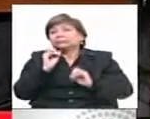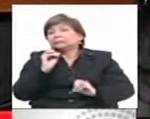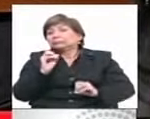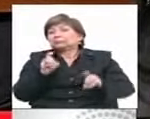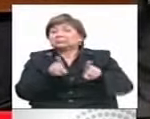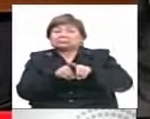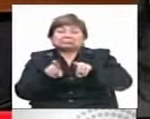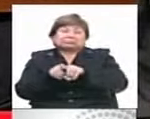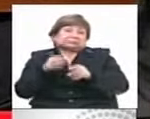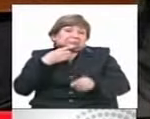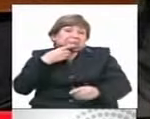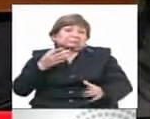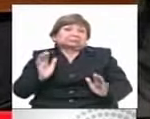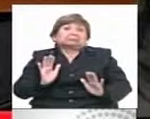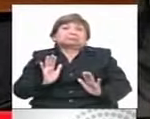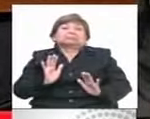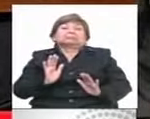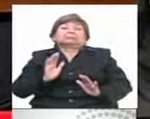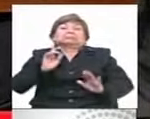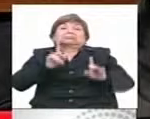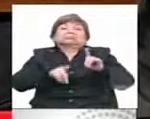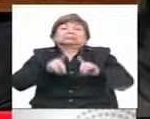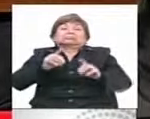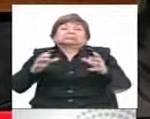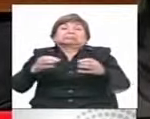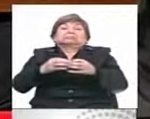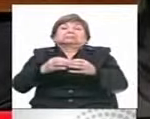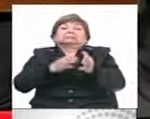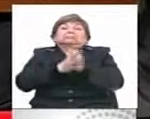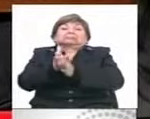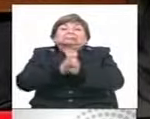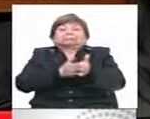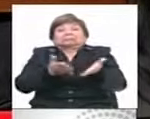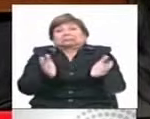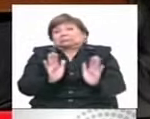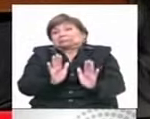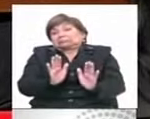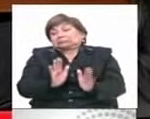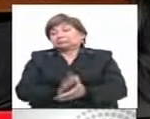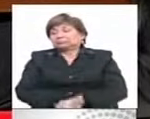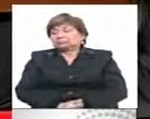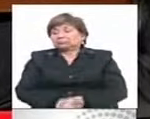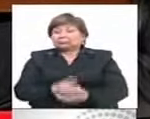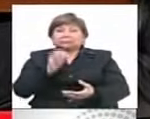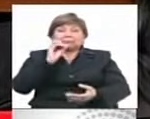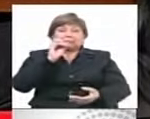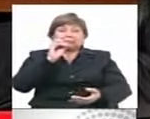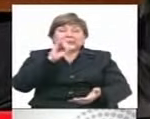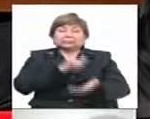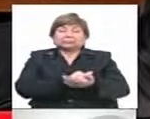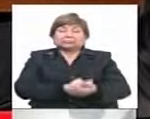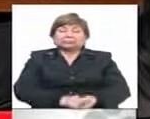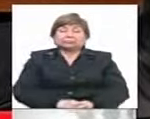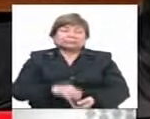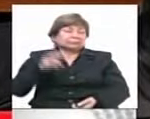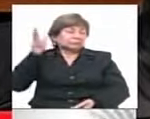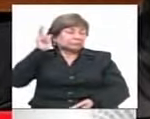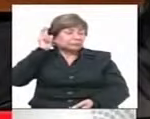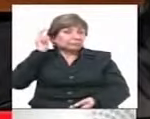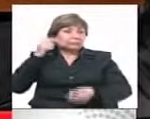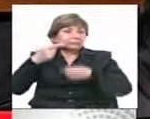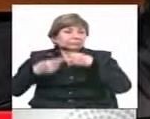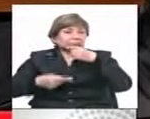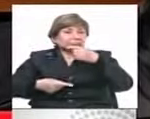qué no decirlo?, con algún cúmulo de buenos deseos, o la que escuchamos a